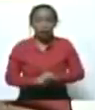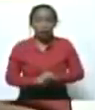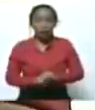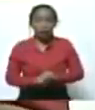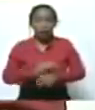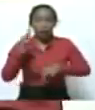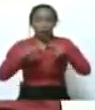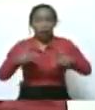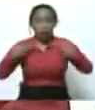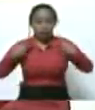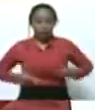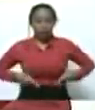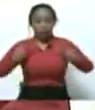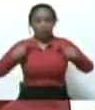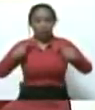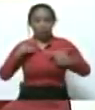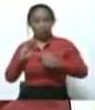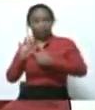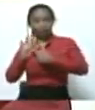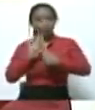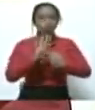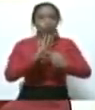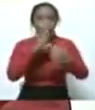el pellejo, pues, la vida.